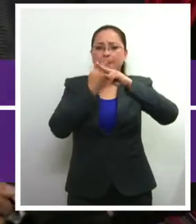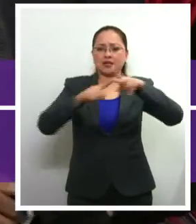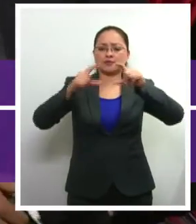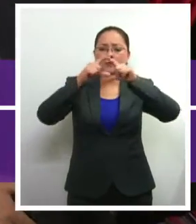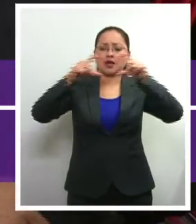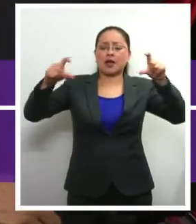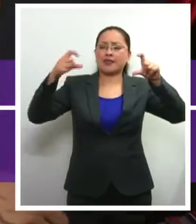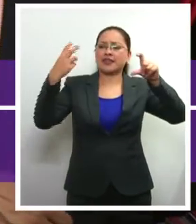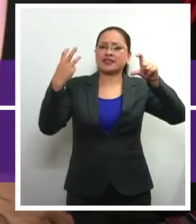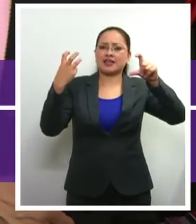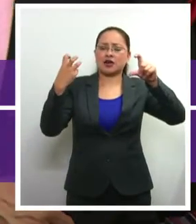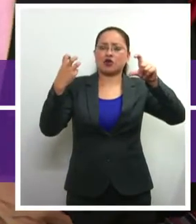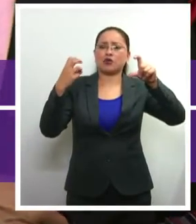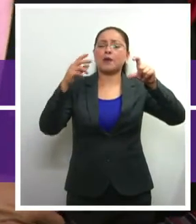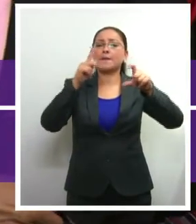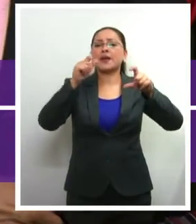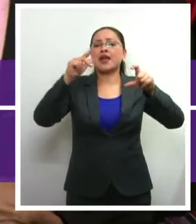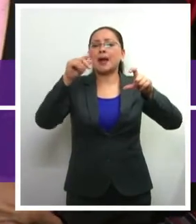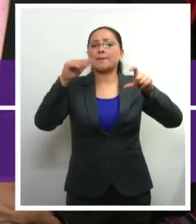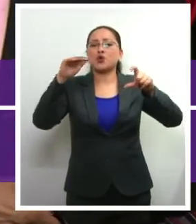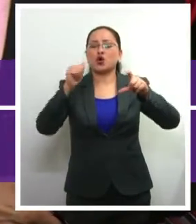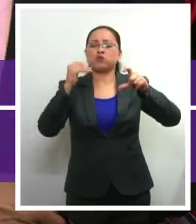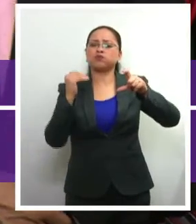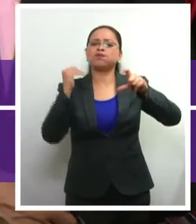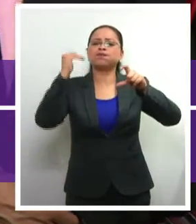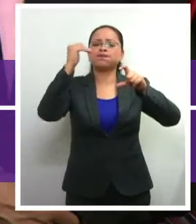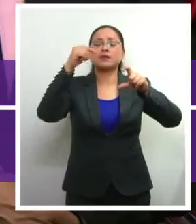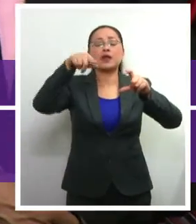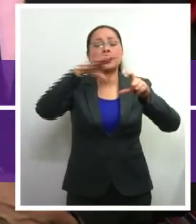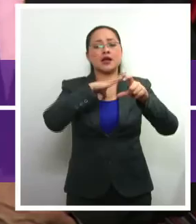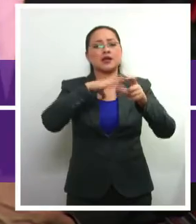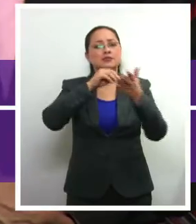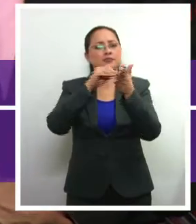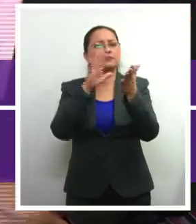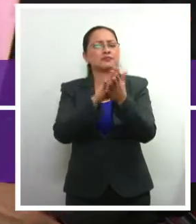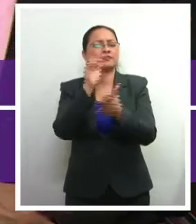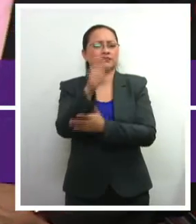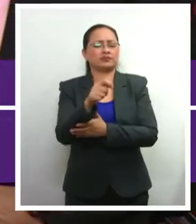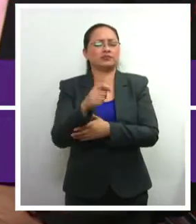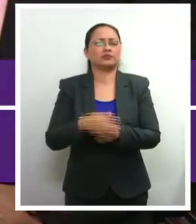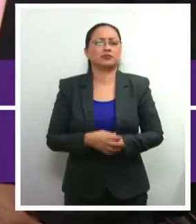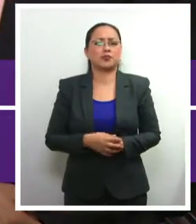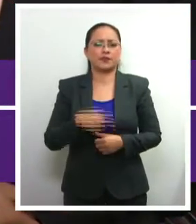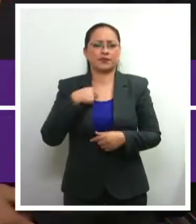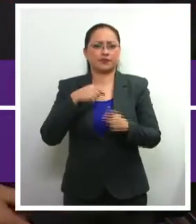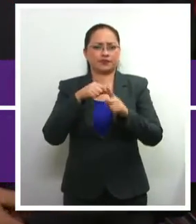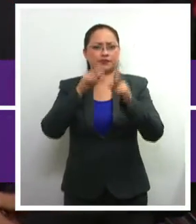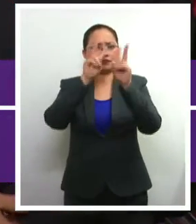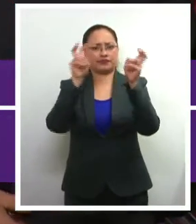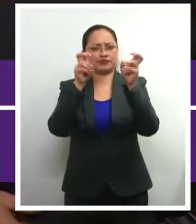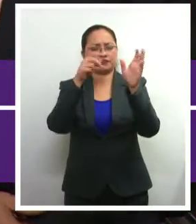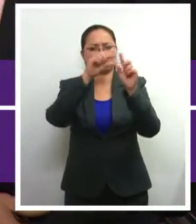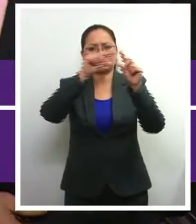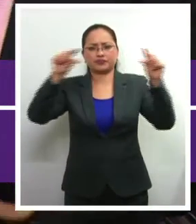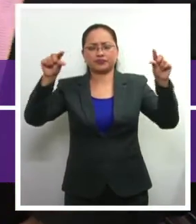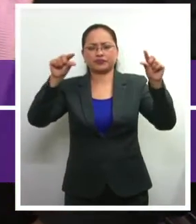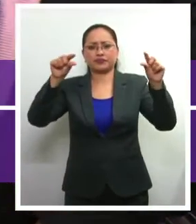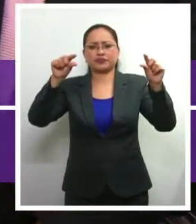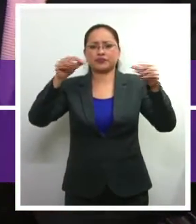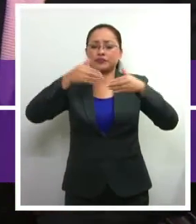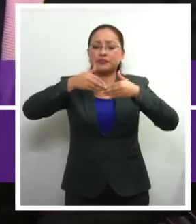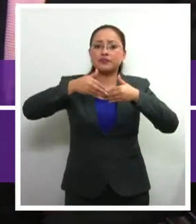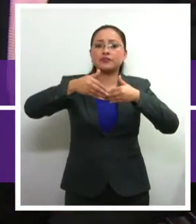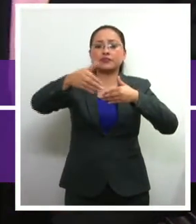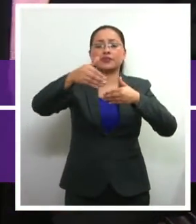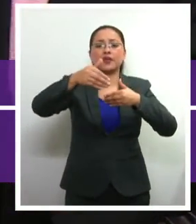párrafo tercero del preámbulo, se establece que, cito entre comillas, en adelante la ciudad